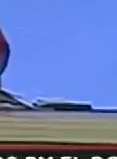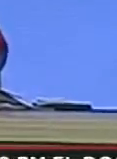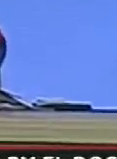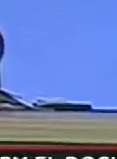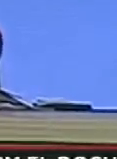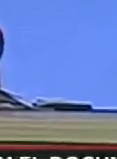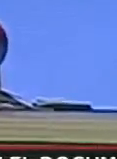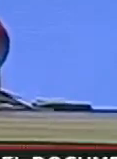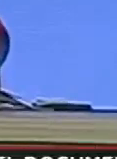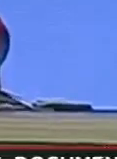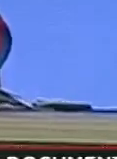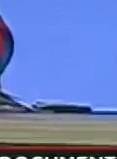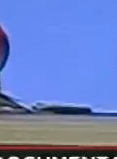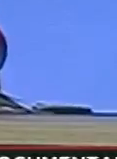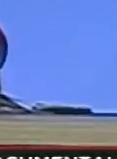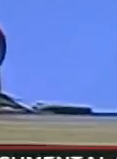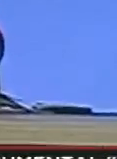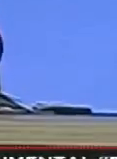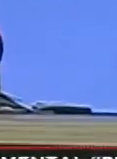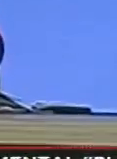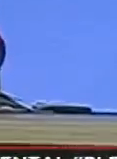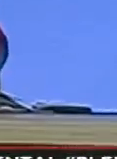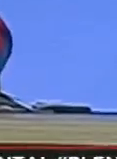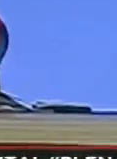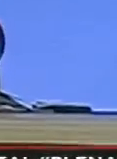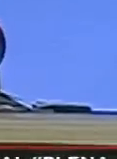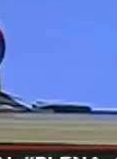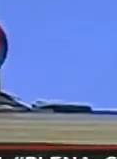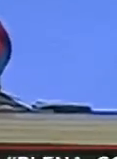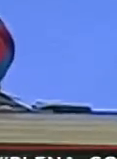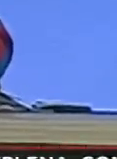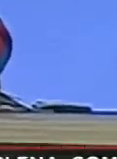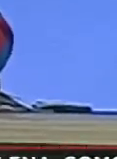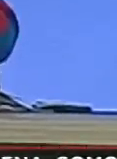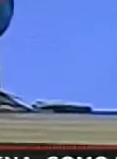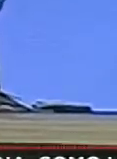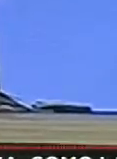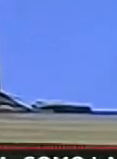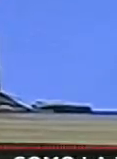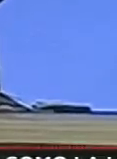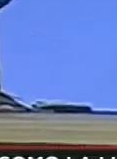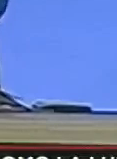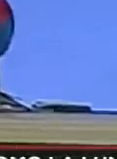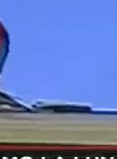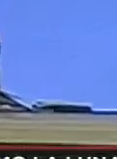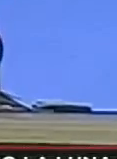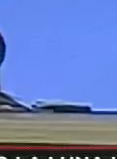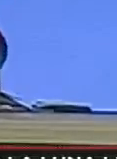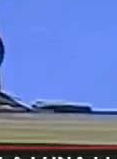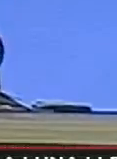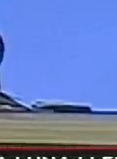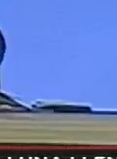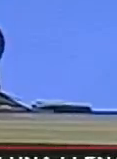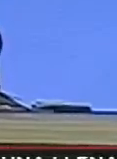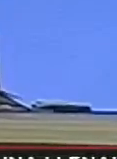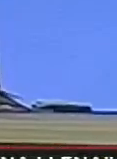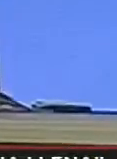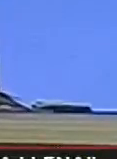pueblo tan irreverente, tan insurgente, con esa capacidad de resistencia tan